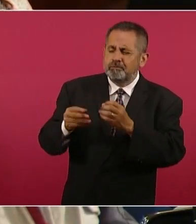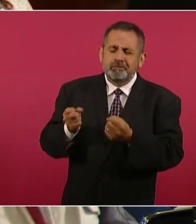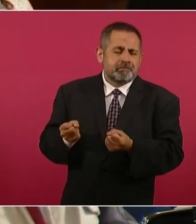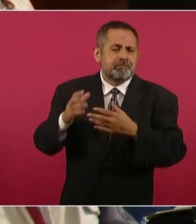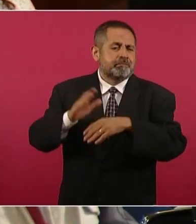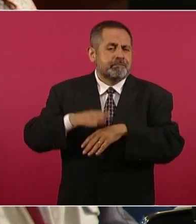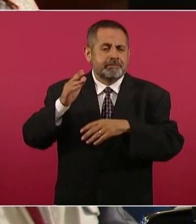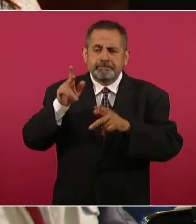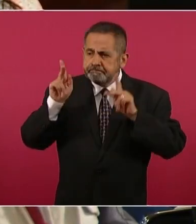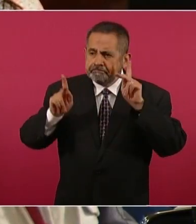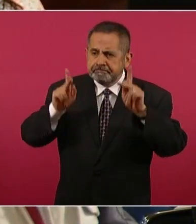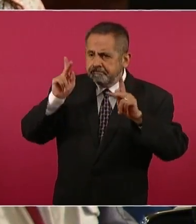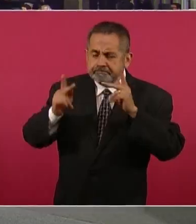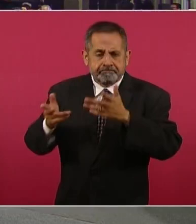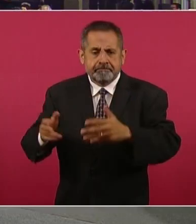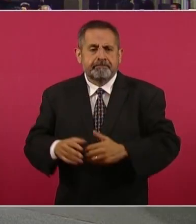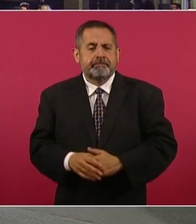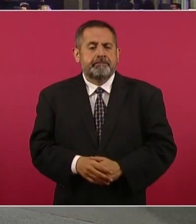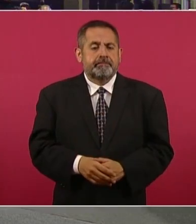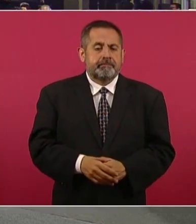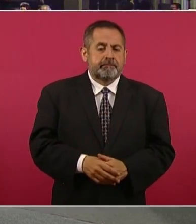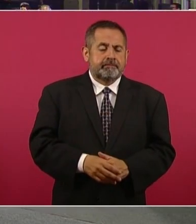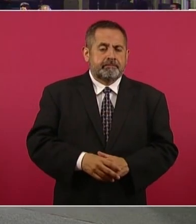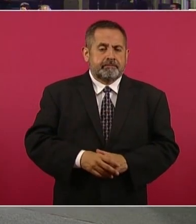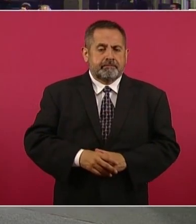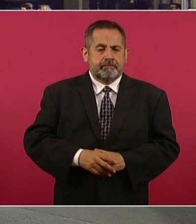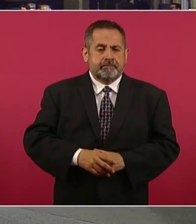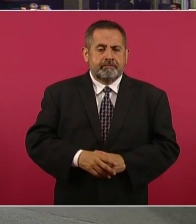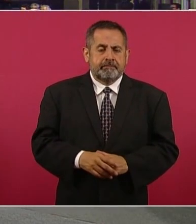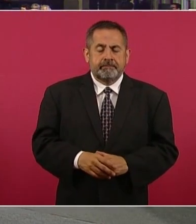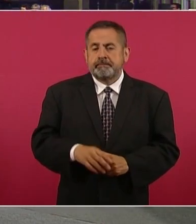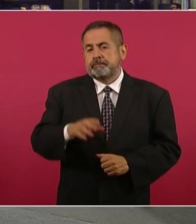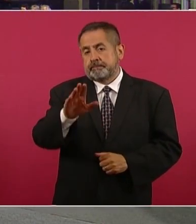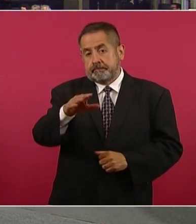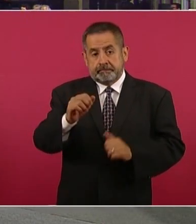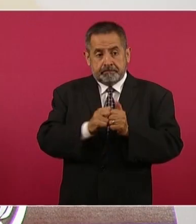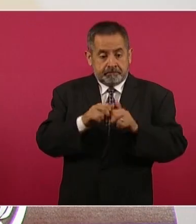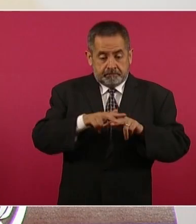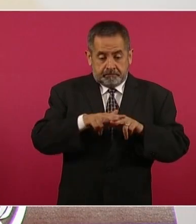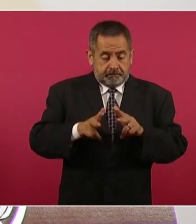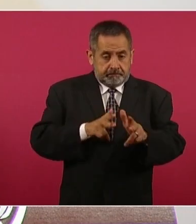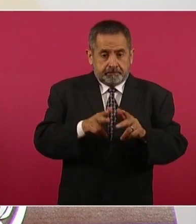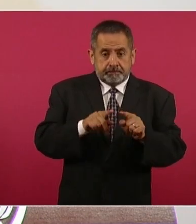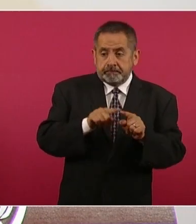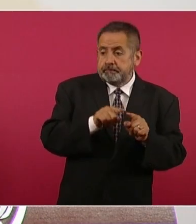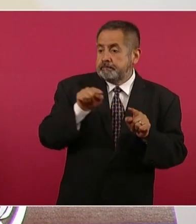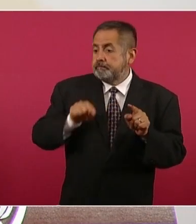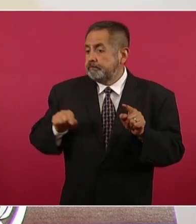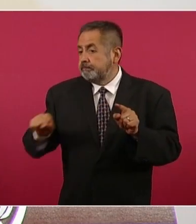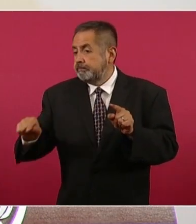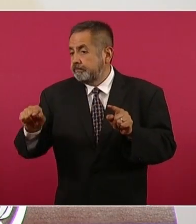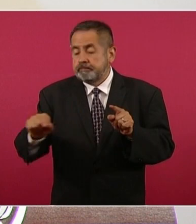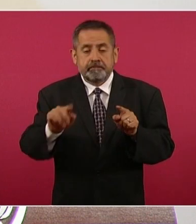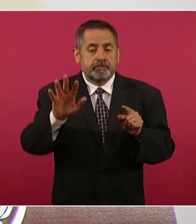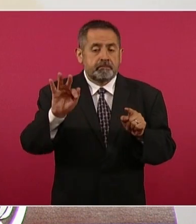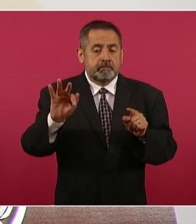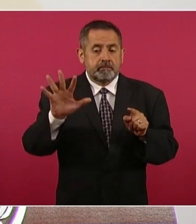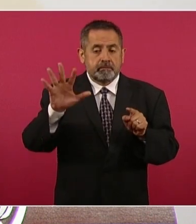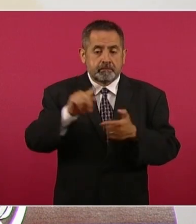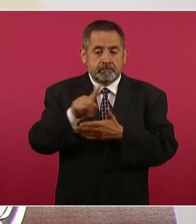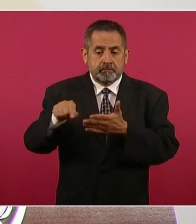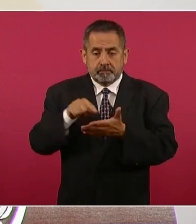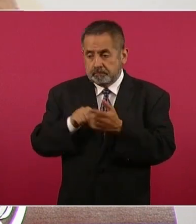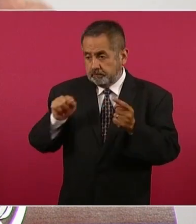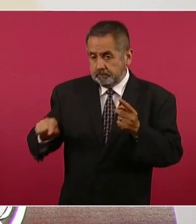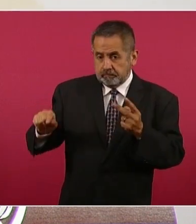Maya, antropólogo? Vinculados al Tren Maya se encuentran alrededor de 45 zonas arqueológicas.